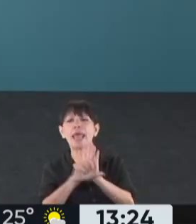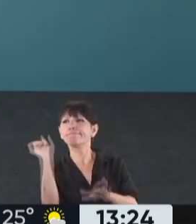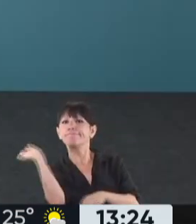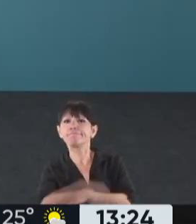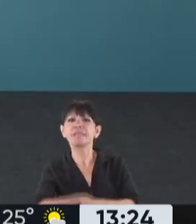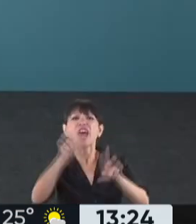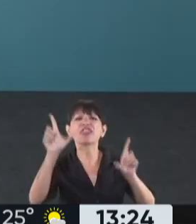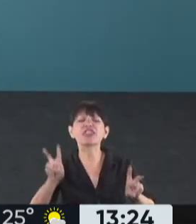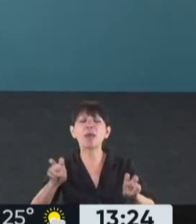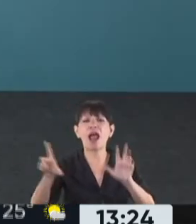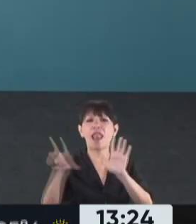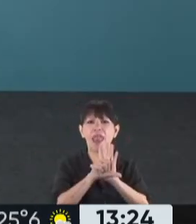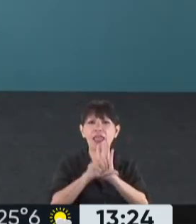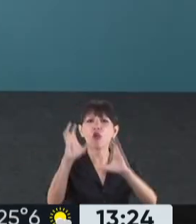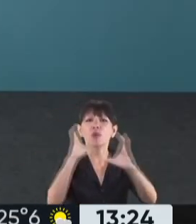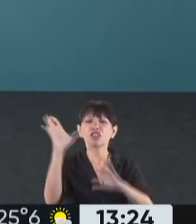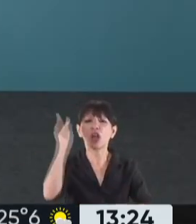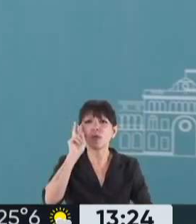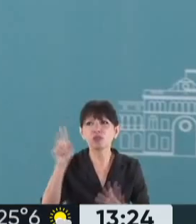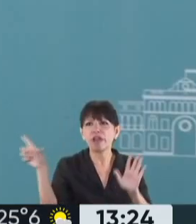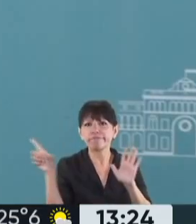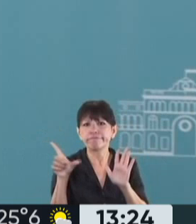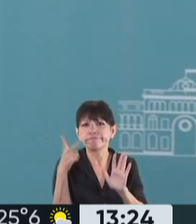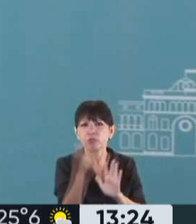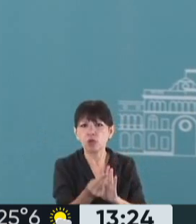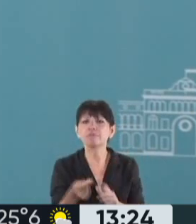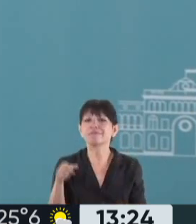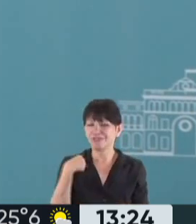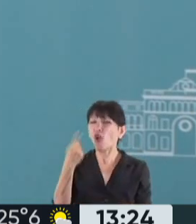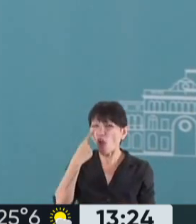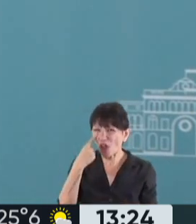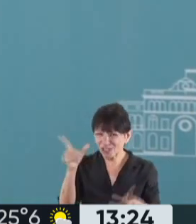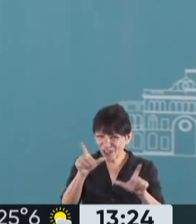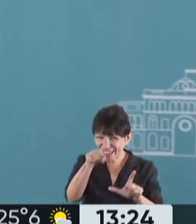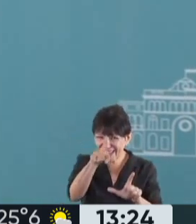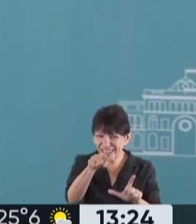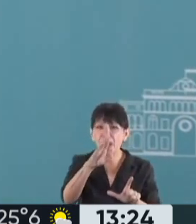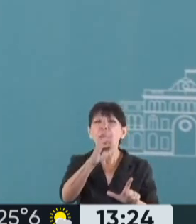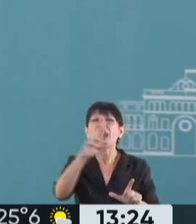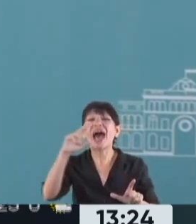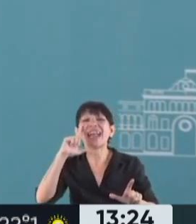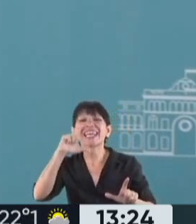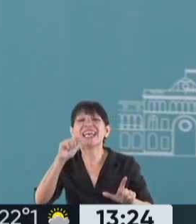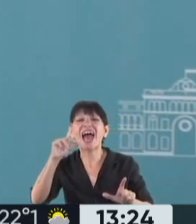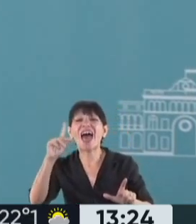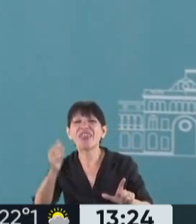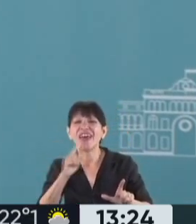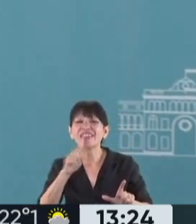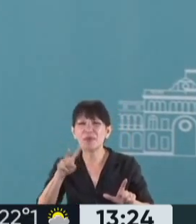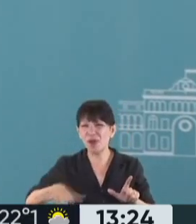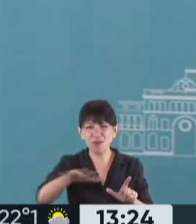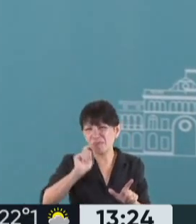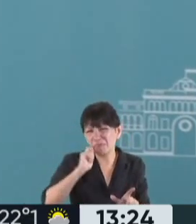de Servicios de Comunicación Audiovisual? Gracias. Conozco perfectamente Barricada TV, he estado y he sido entrevistada allí, en ese estudio precioso que